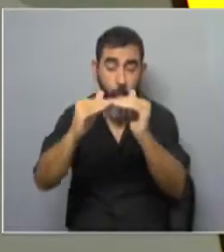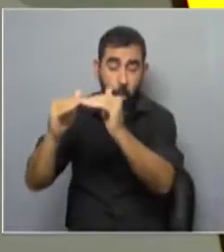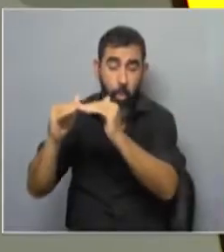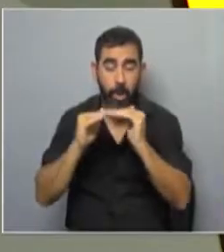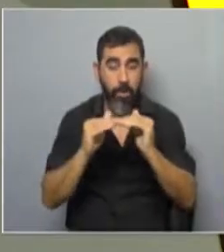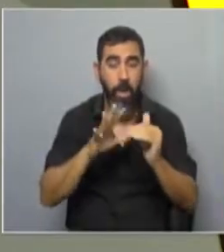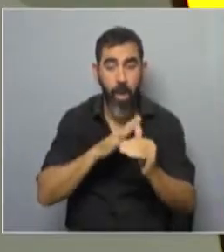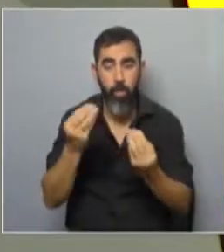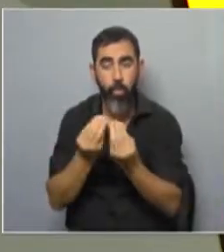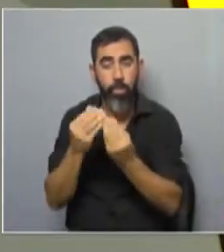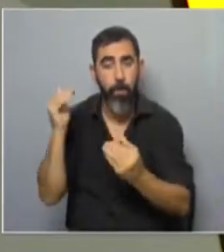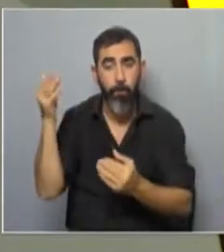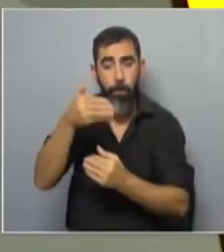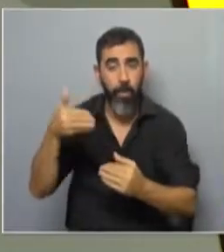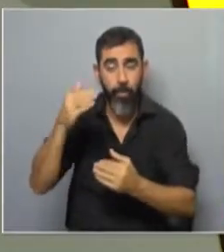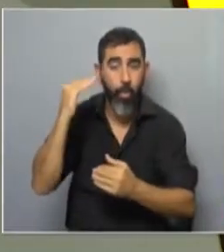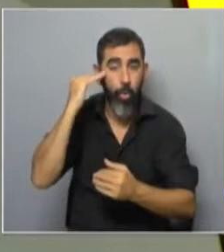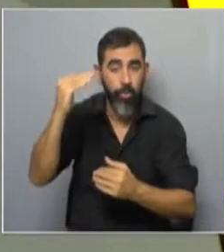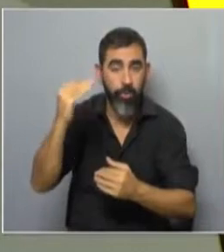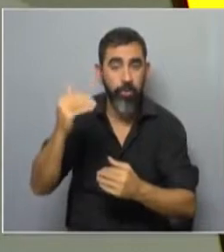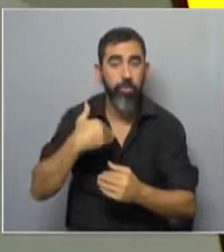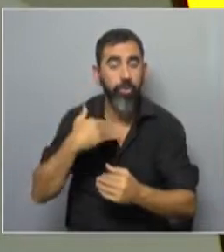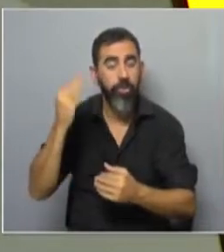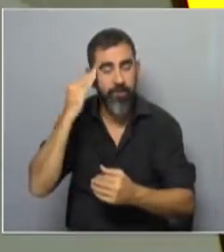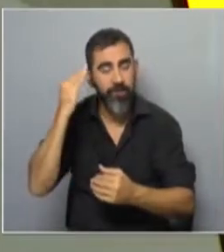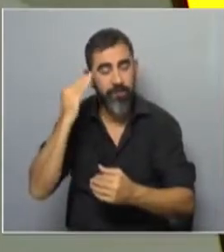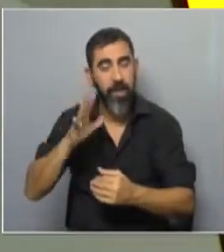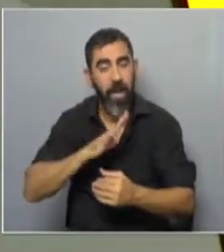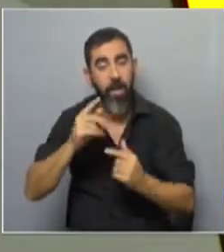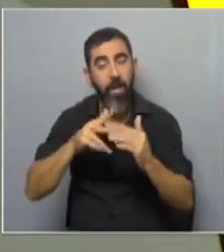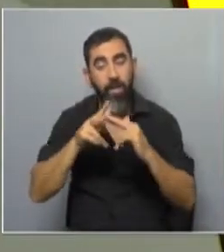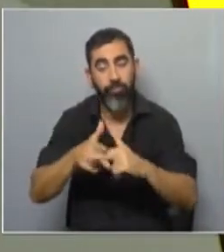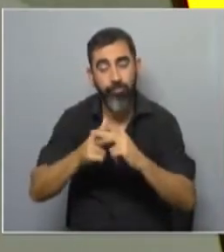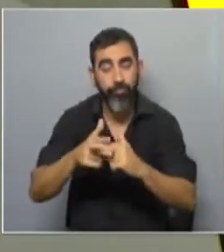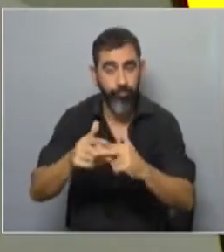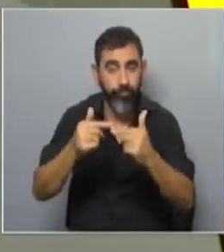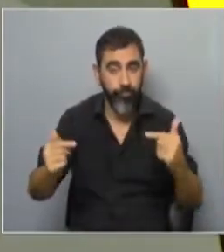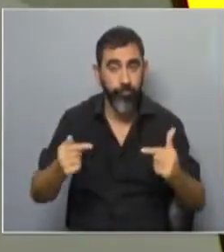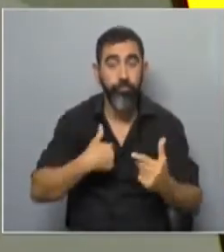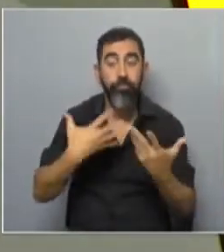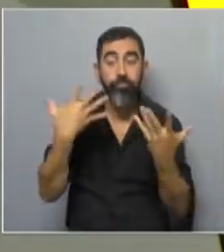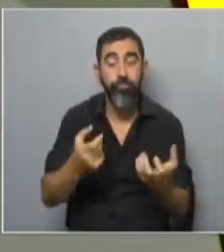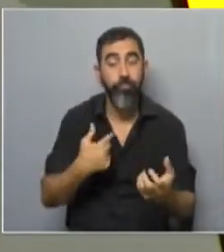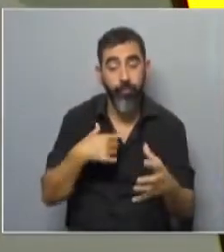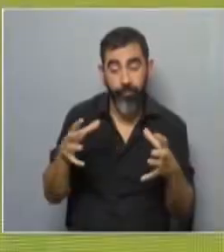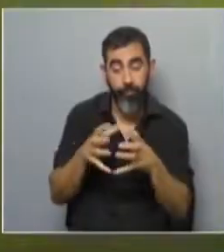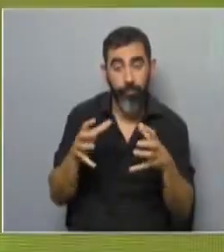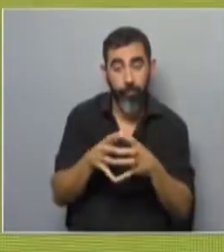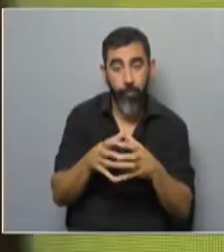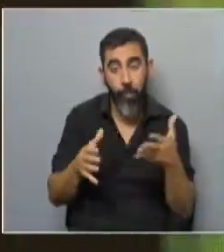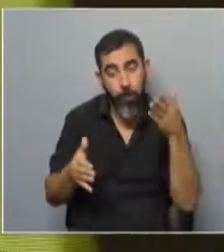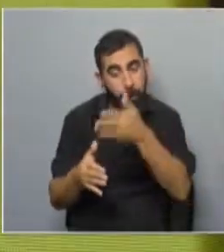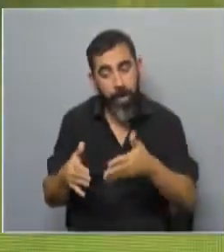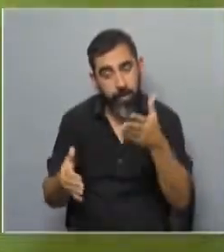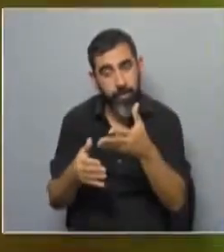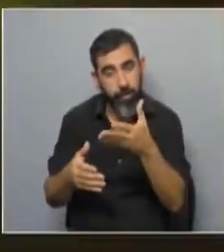gran participación de docentes que dicen, bueno, sé que ustedes cuentan con esta herramienta y quiero que mi grupo participe y